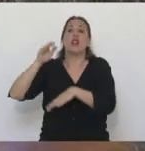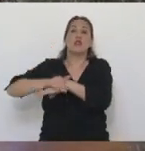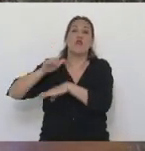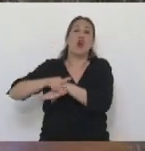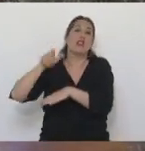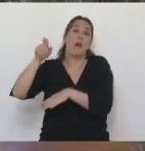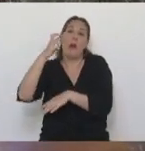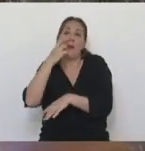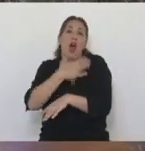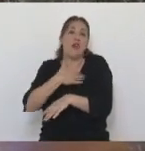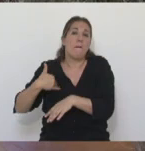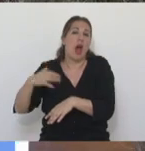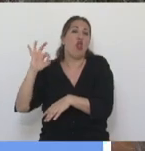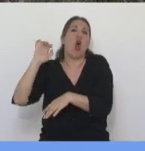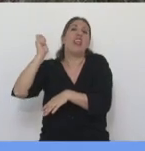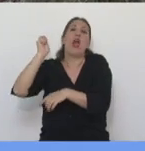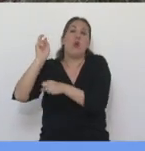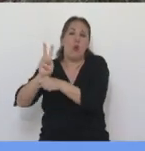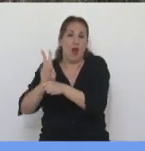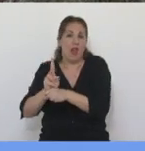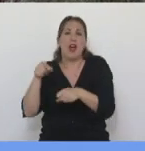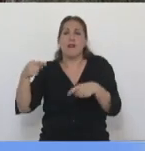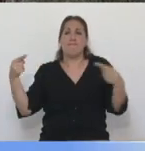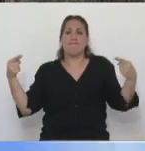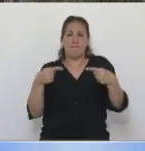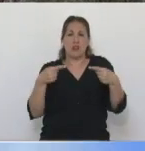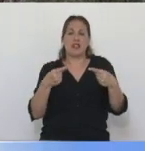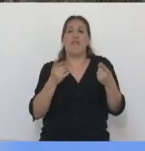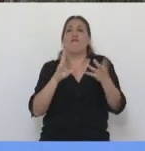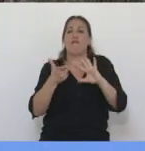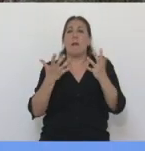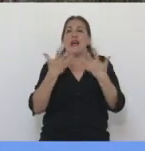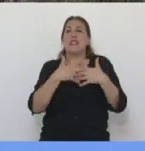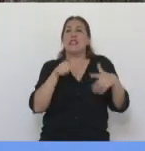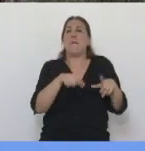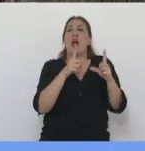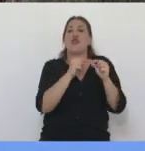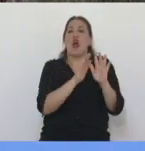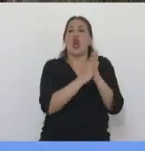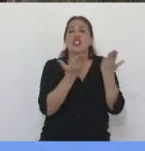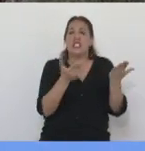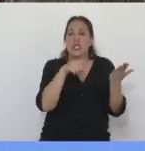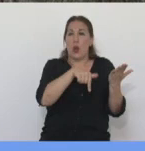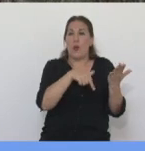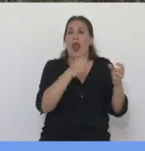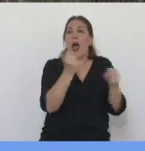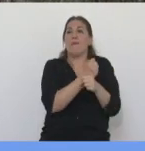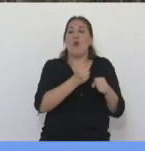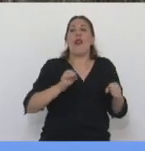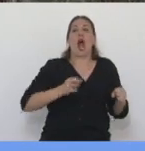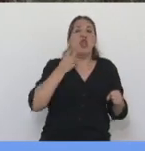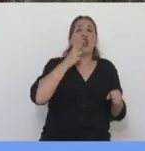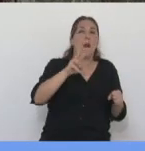legal. Ello no se condice con el sistema adoptado por el Código Civil y Comercial sancionado en el